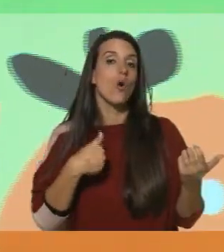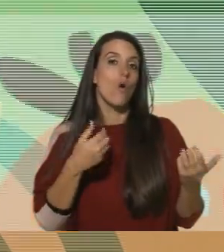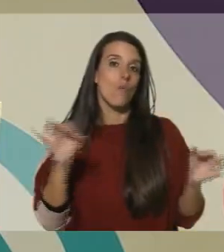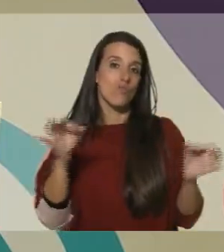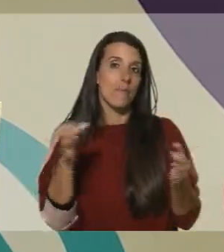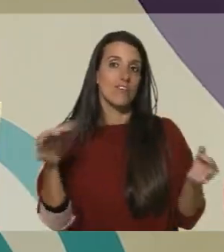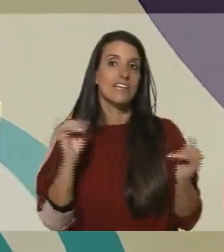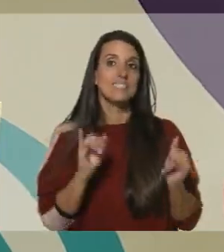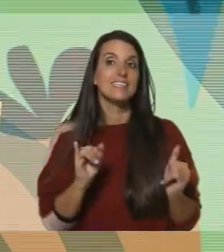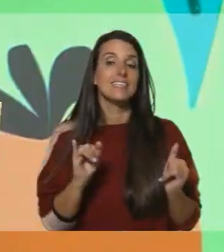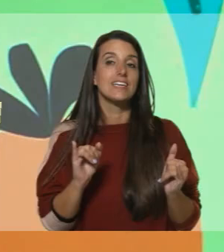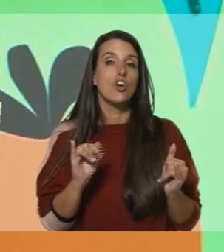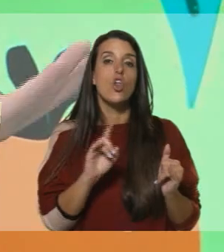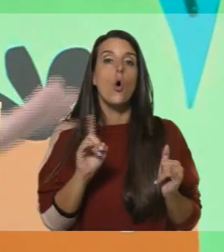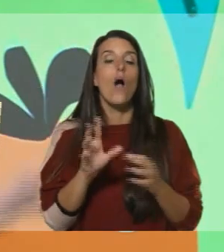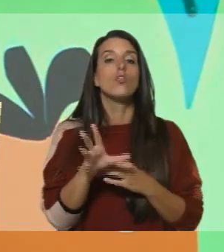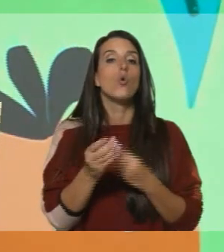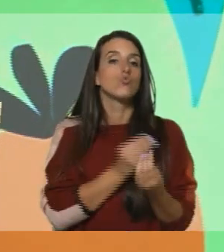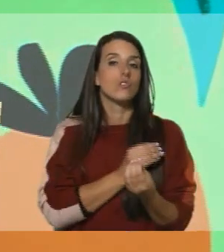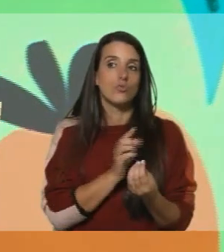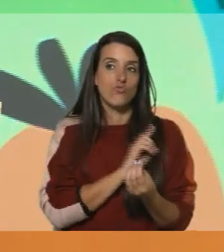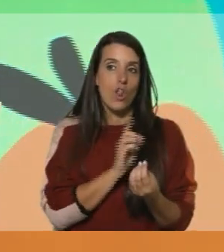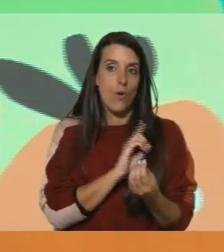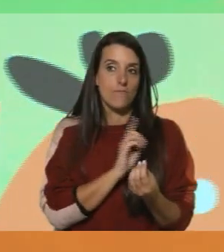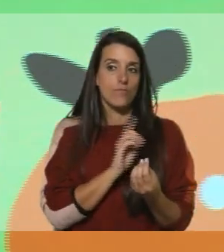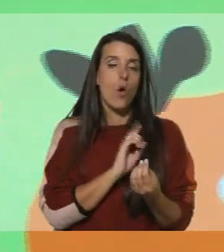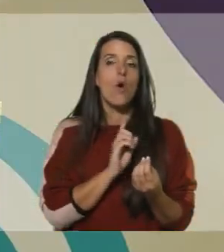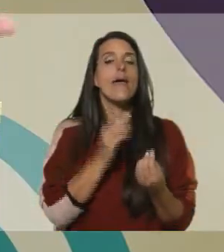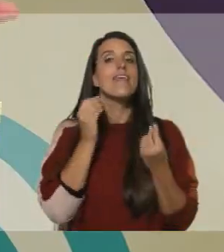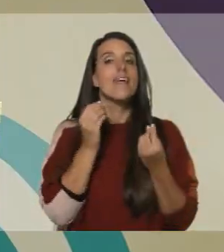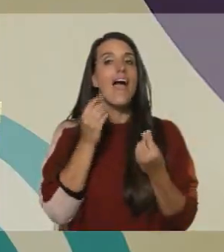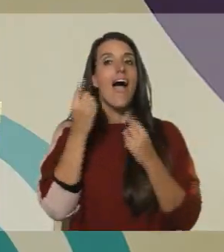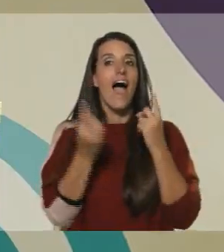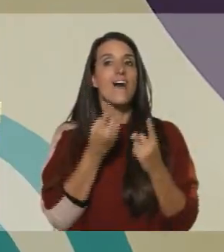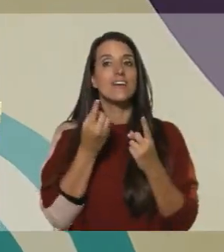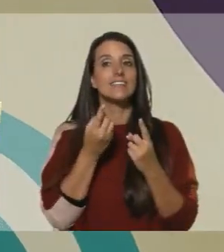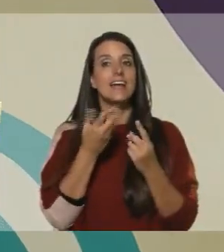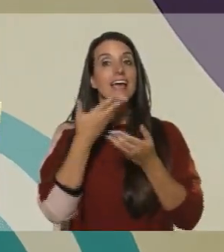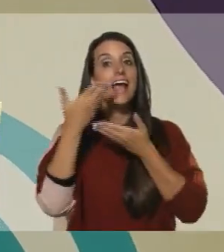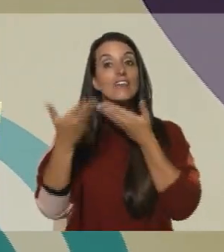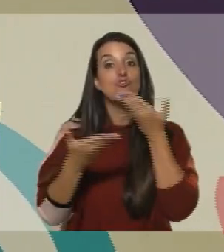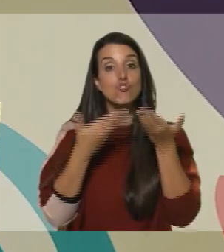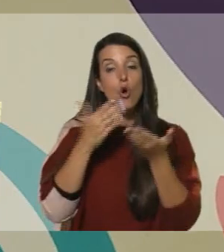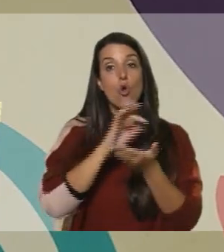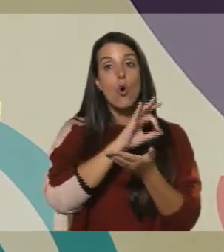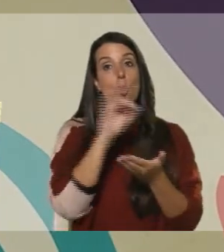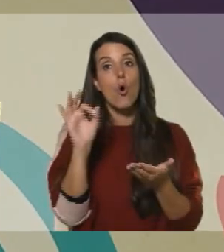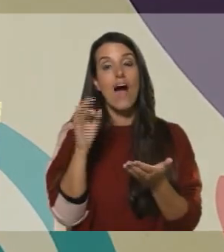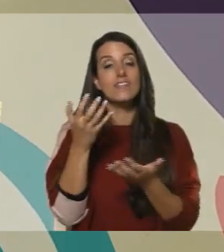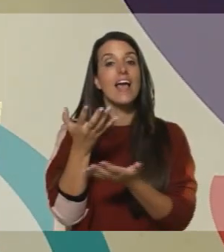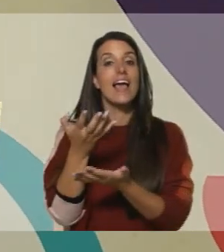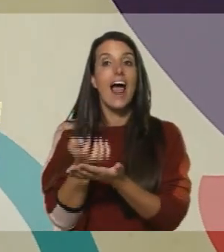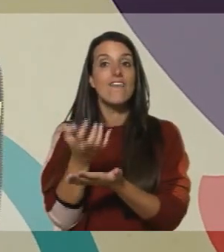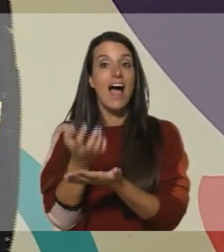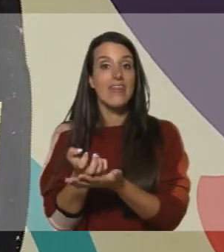claro. ¿No? No cuando sustituye, claro, lo que debería uno saber. Lo que tiene es que a veces los temas o las canciones están grabadas con